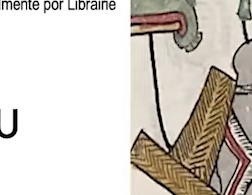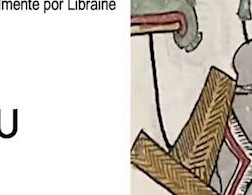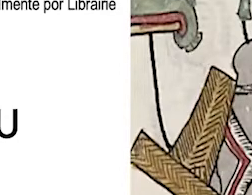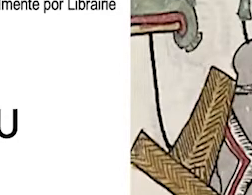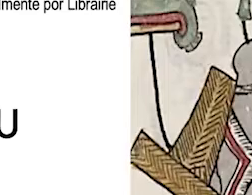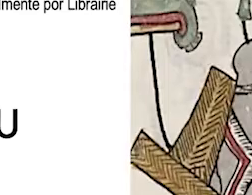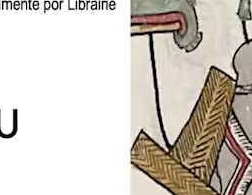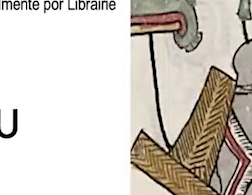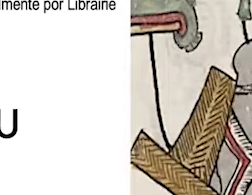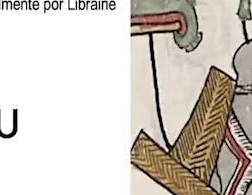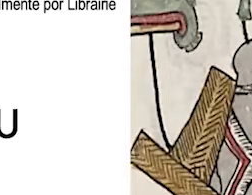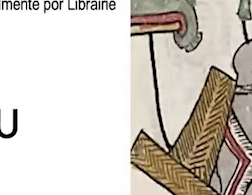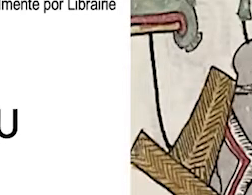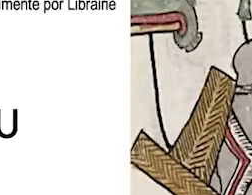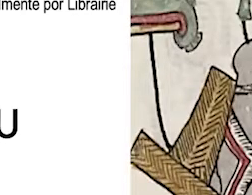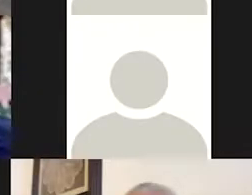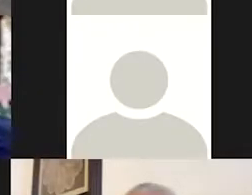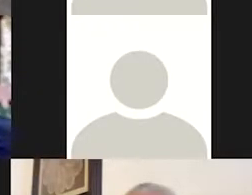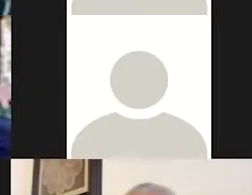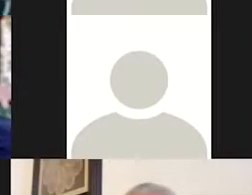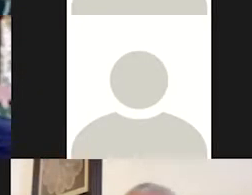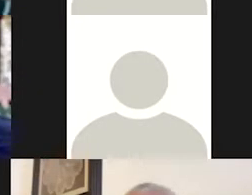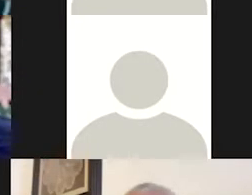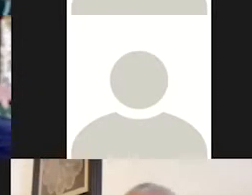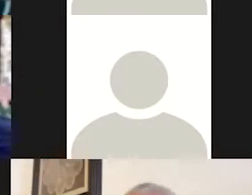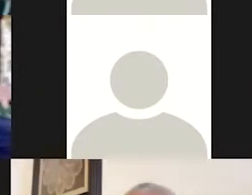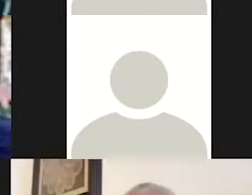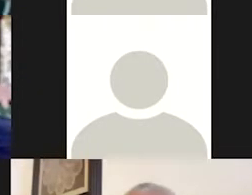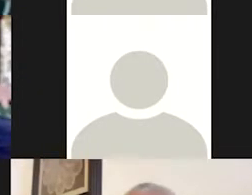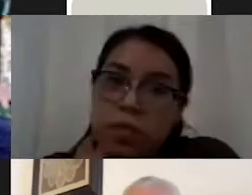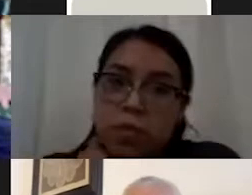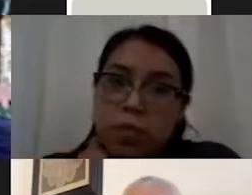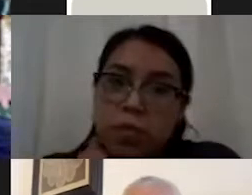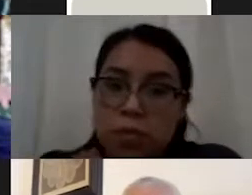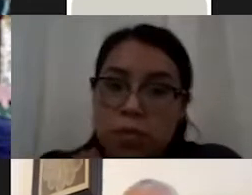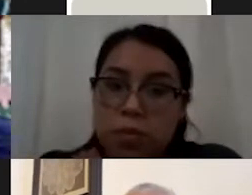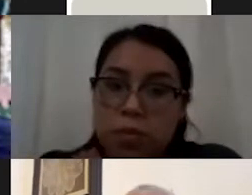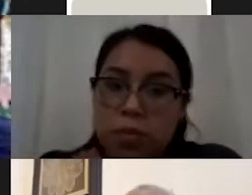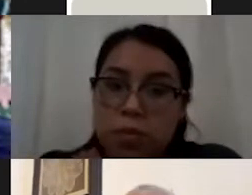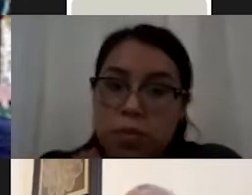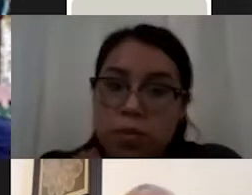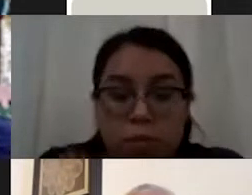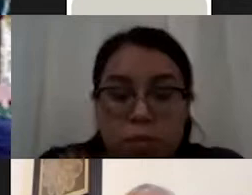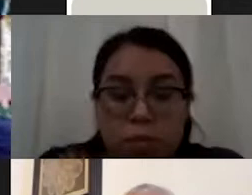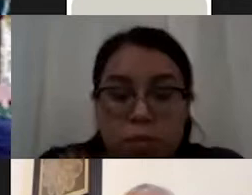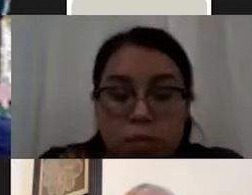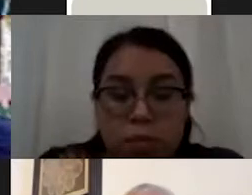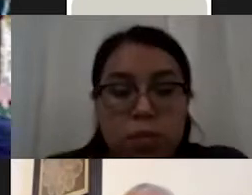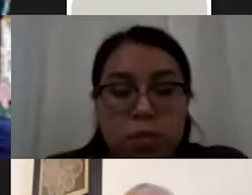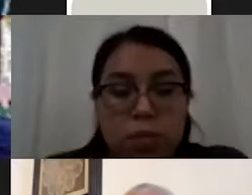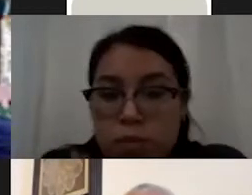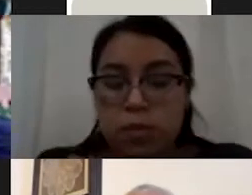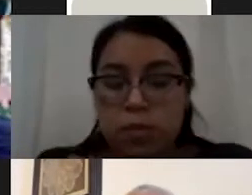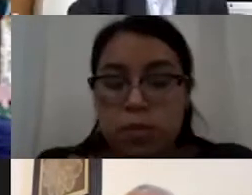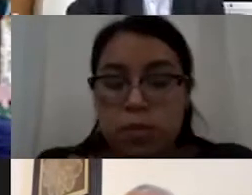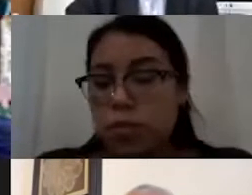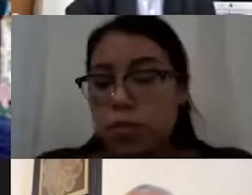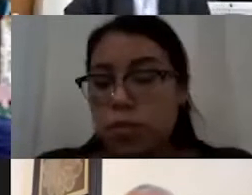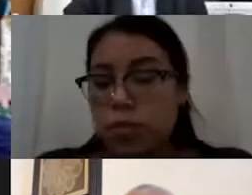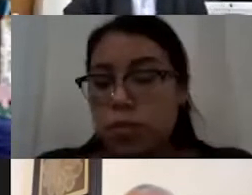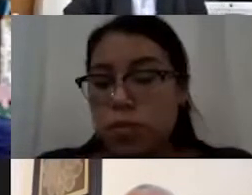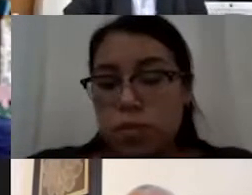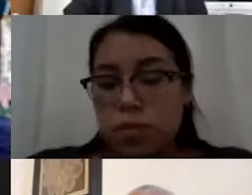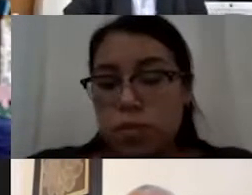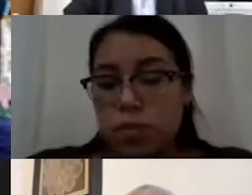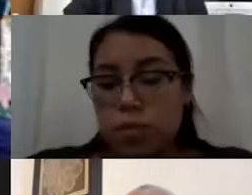tratar de vencer las adversidades a las que nos enfrentamos y mejorar la forma en